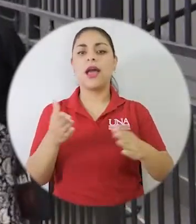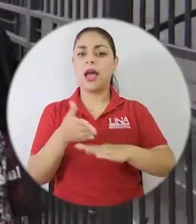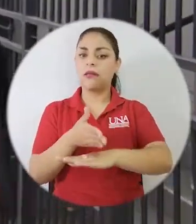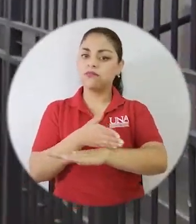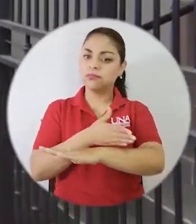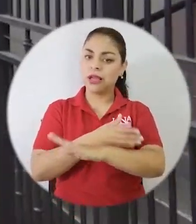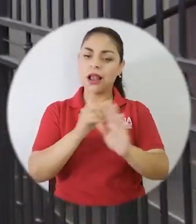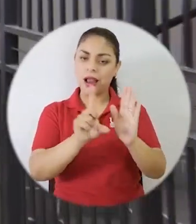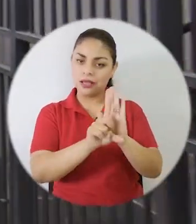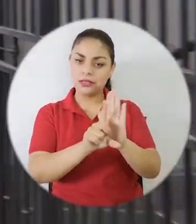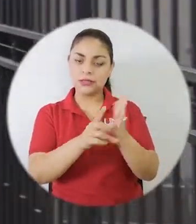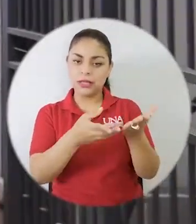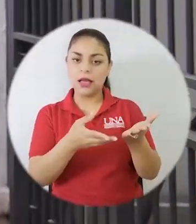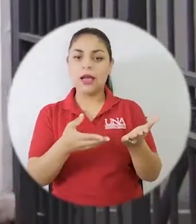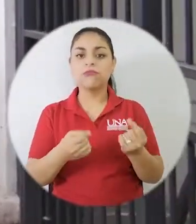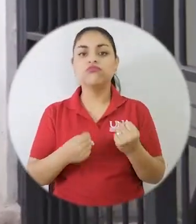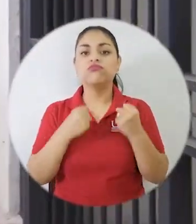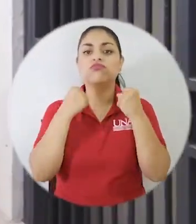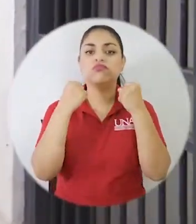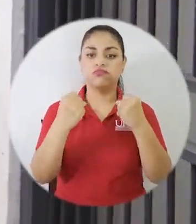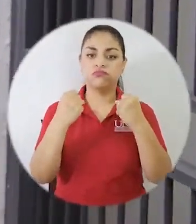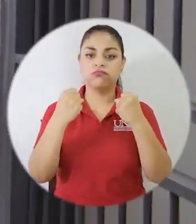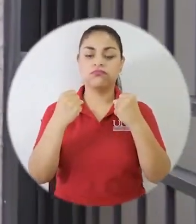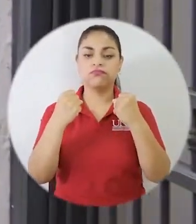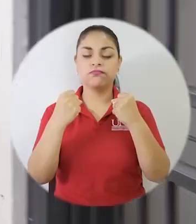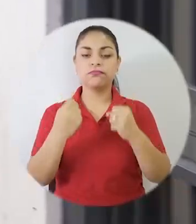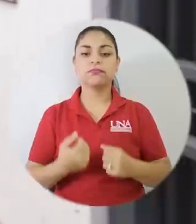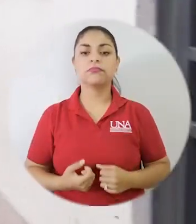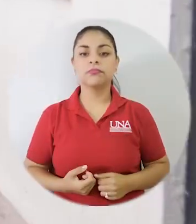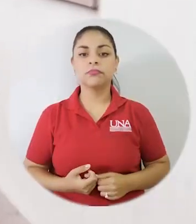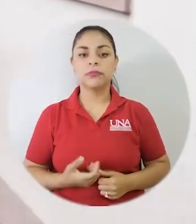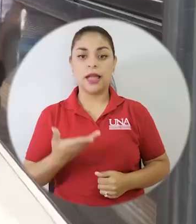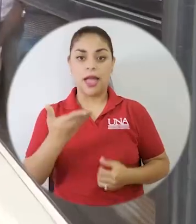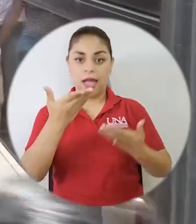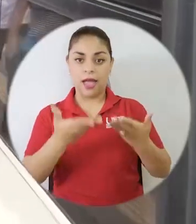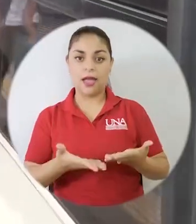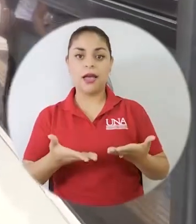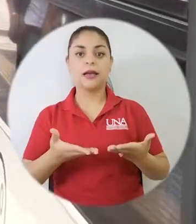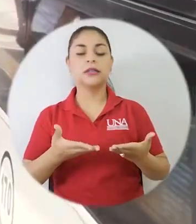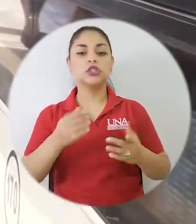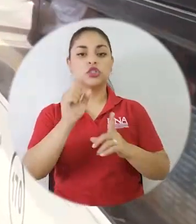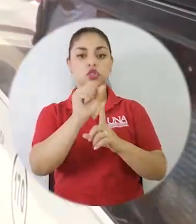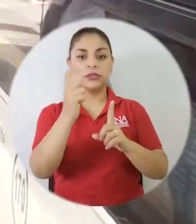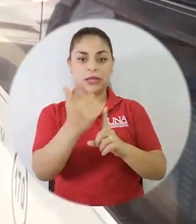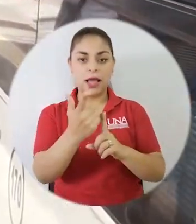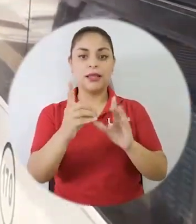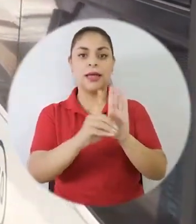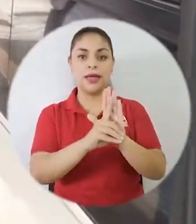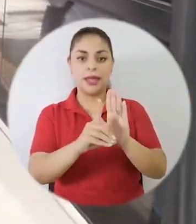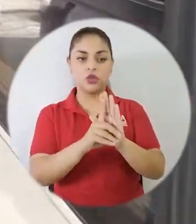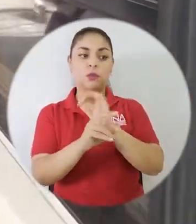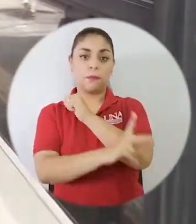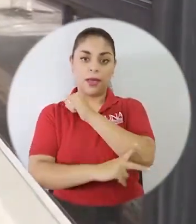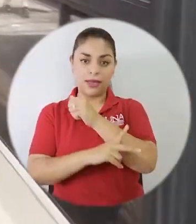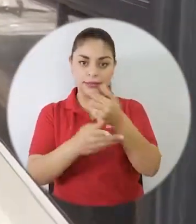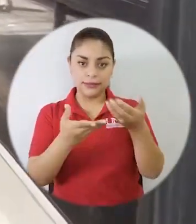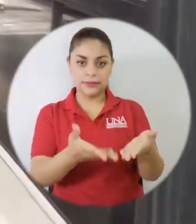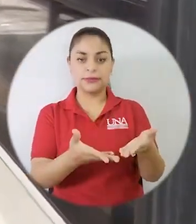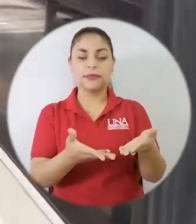mejoren las condiciones y que le den fortaleza a ese Estado social de